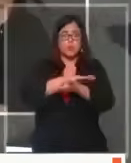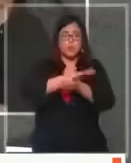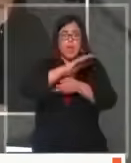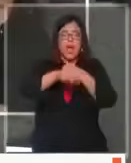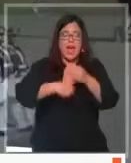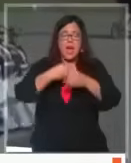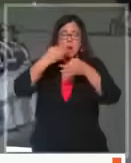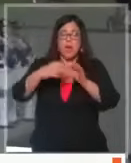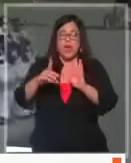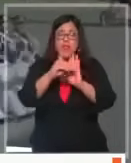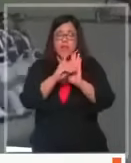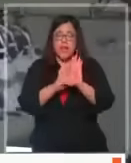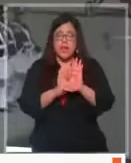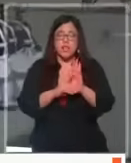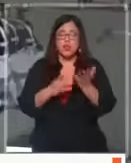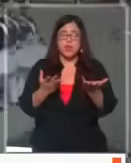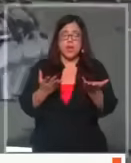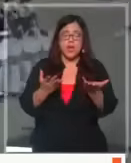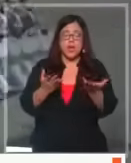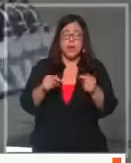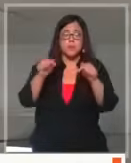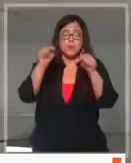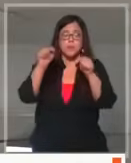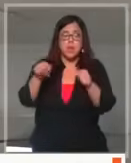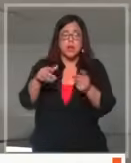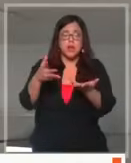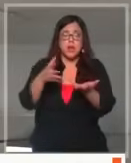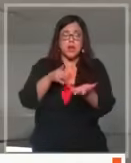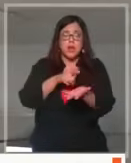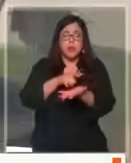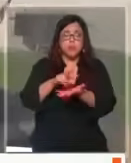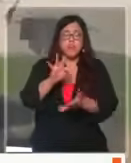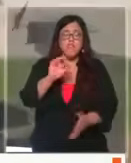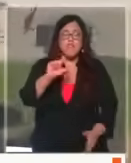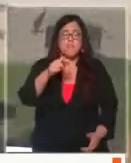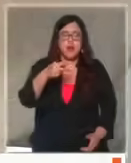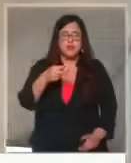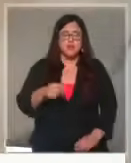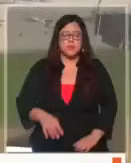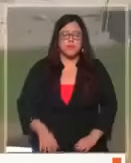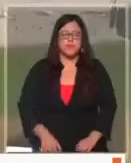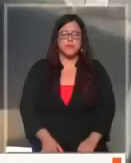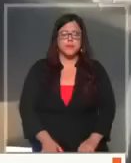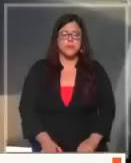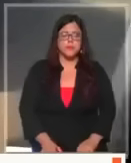través de un decreto, Arturo Merino Benítez creaba la Fuerza Aérea de Chile.